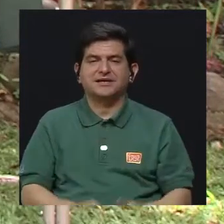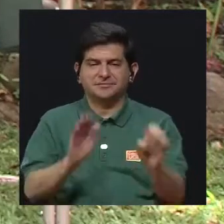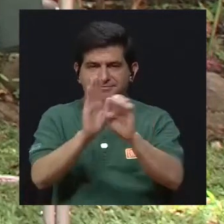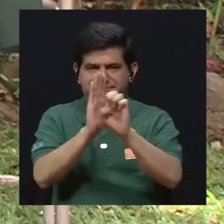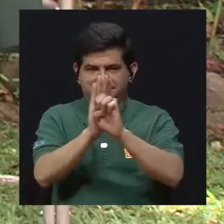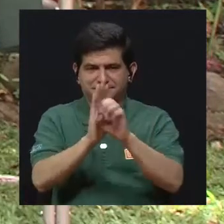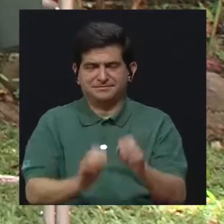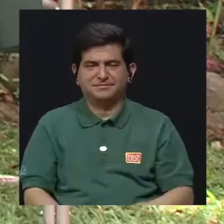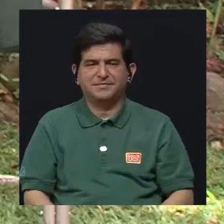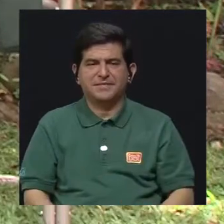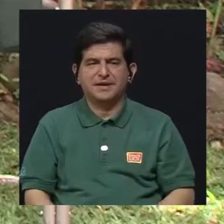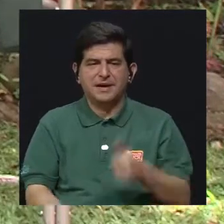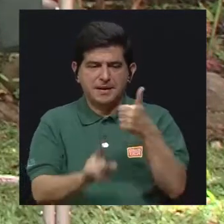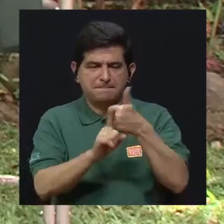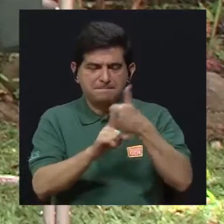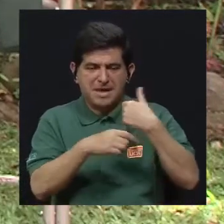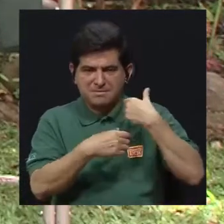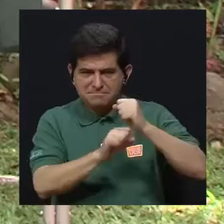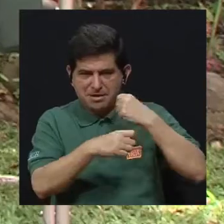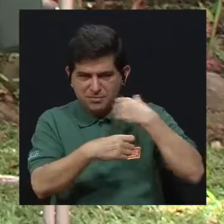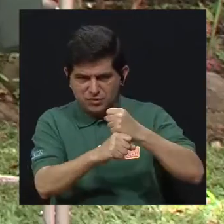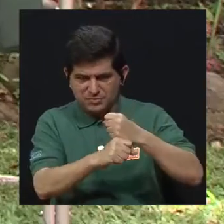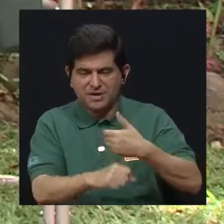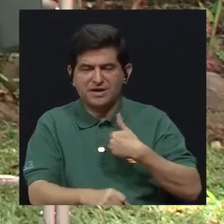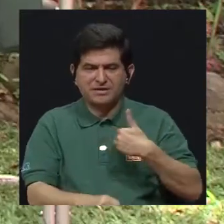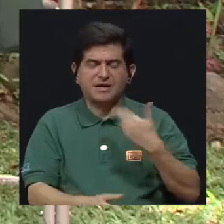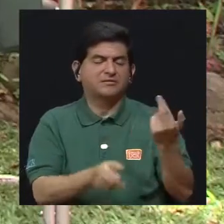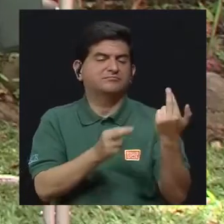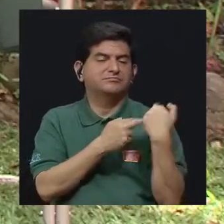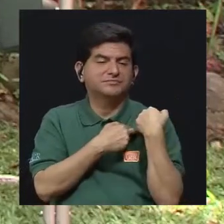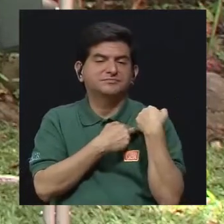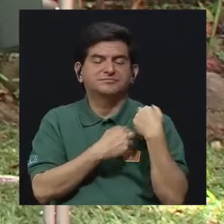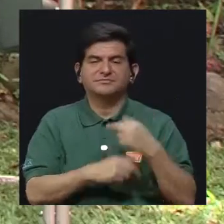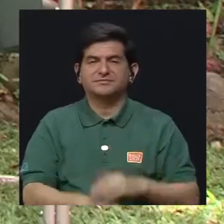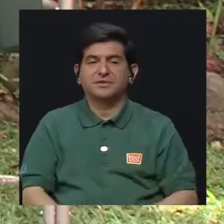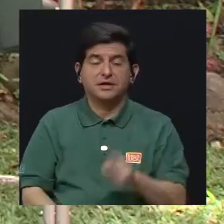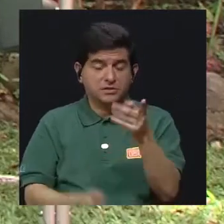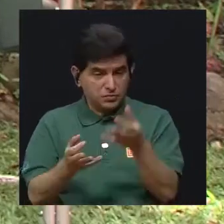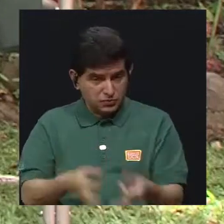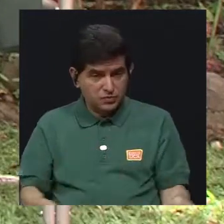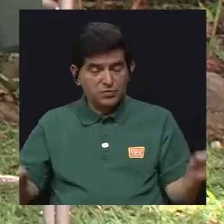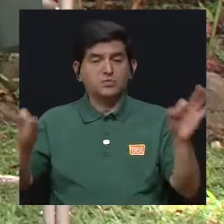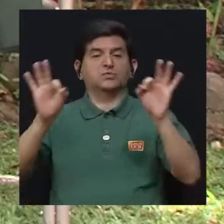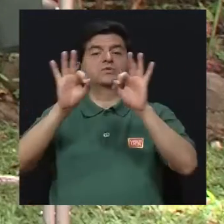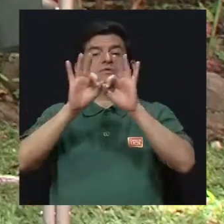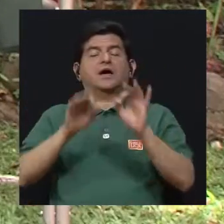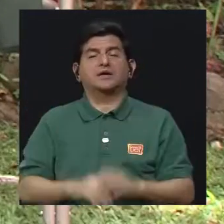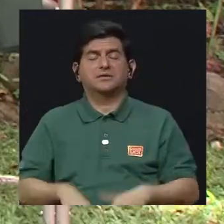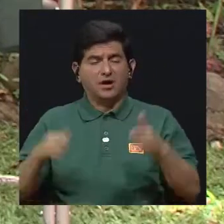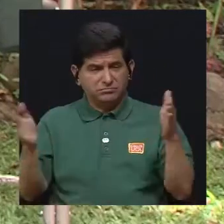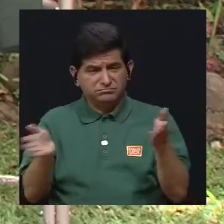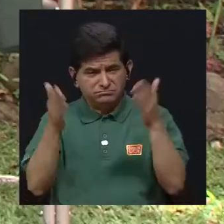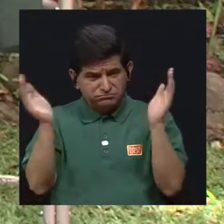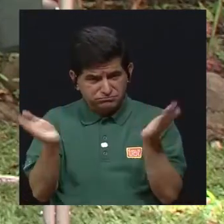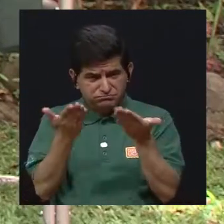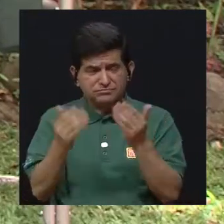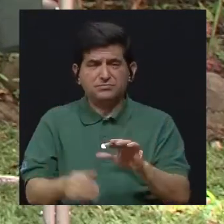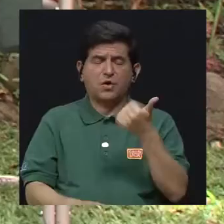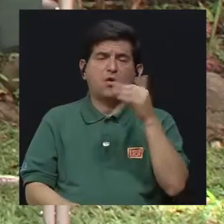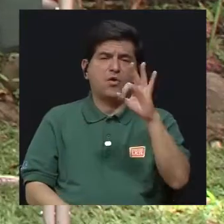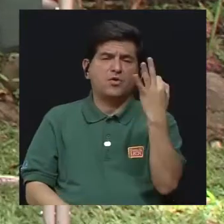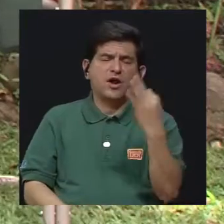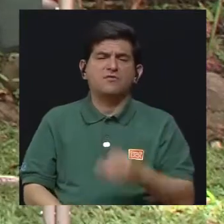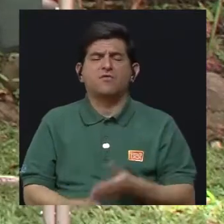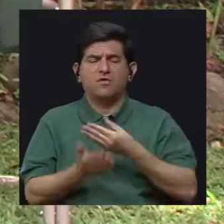Por ejemplo, desde las mismas municipalidades que tienen esa responsabilidad tan importante, pues promover, por ejemplo,